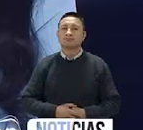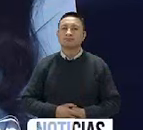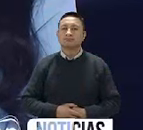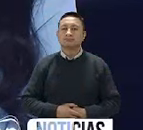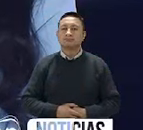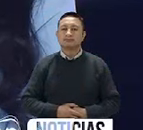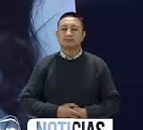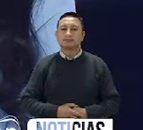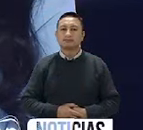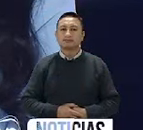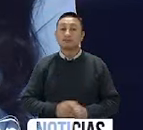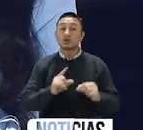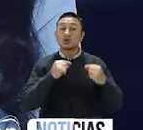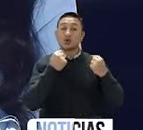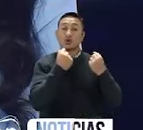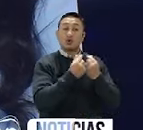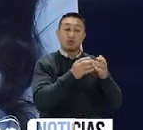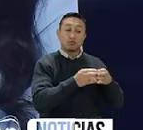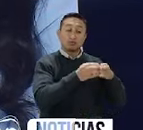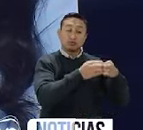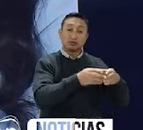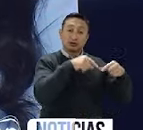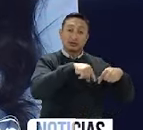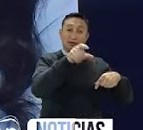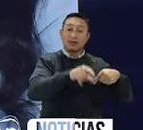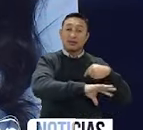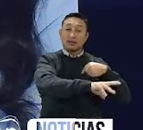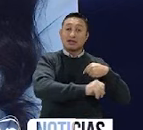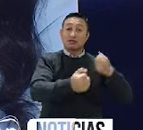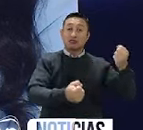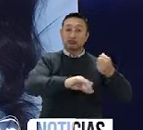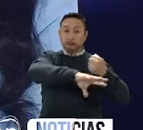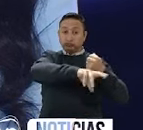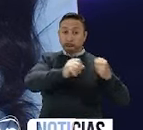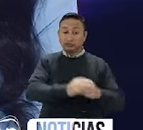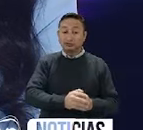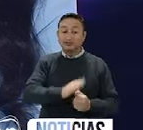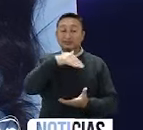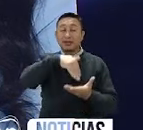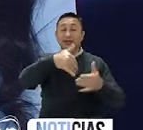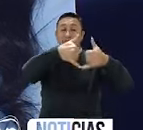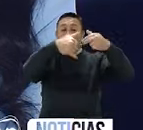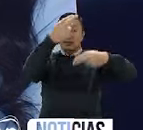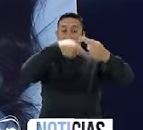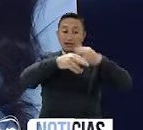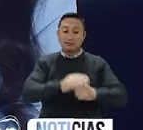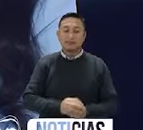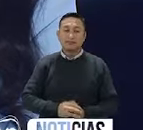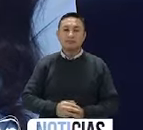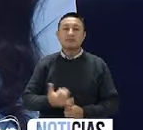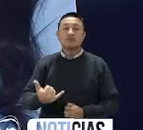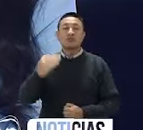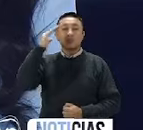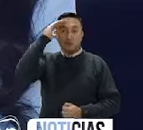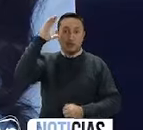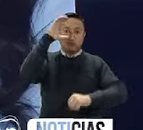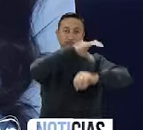Una banda que se dedicaba al robo de personas y vehículos en centros comerciales fue detenida por la Policía